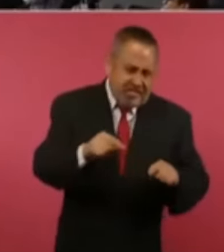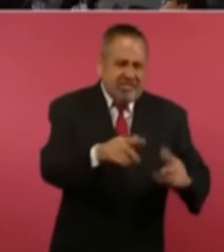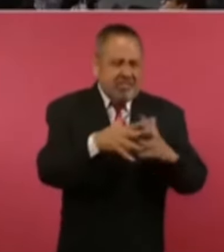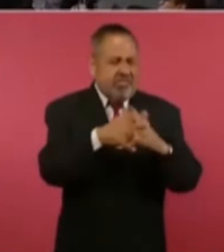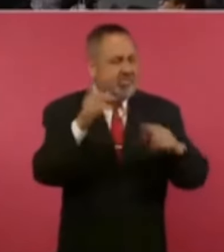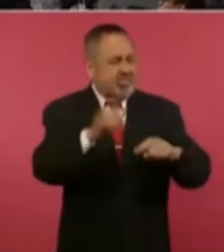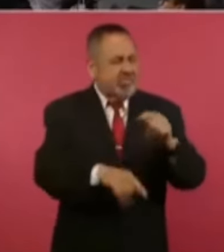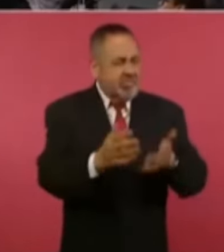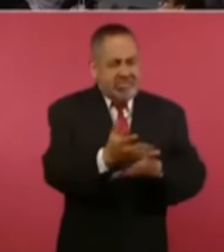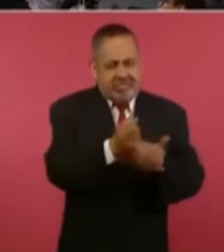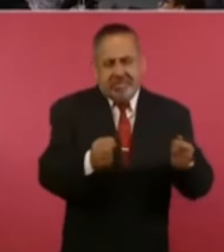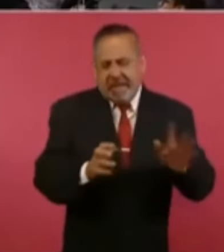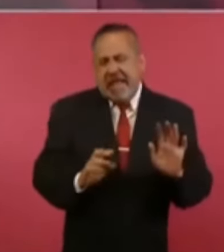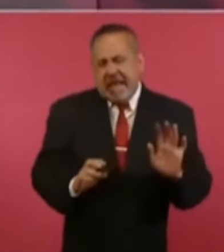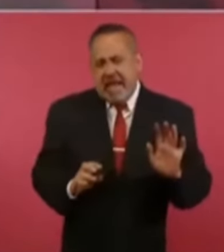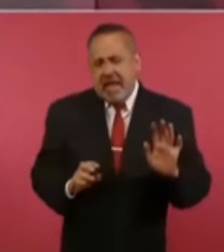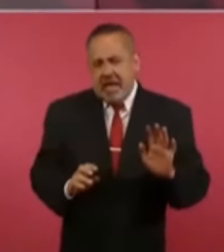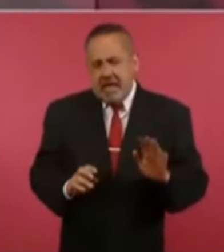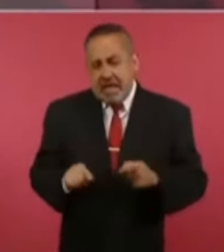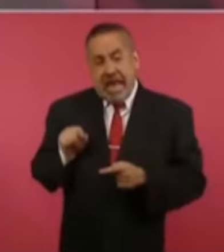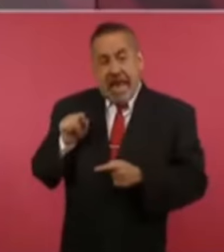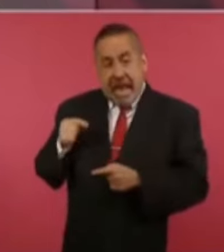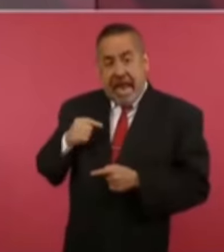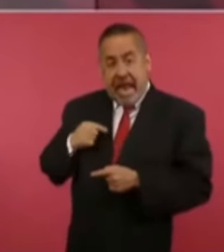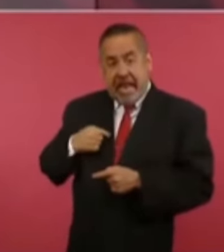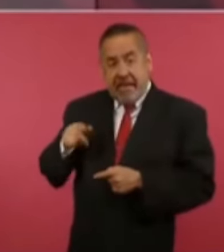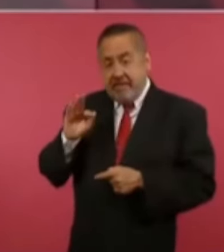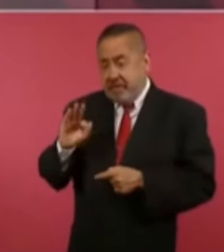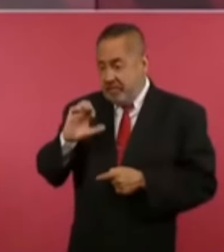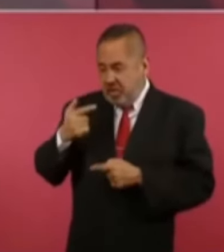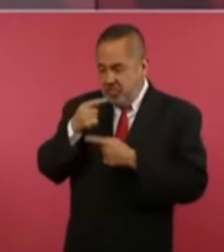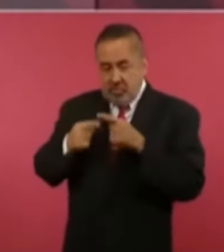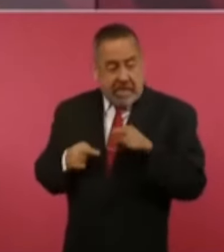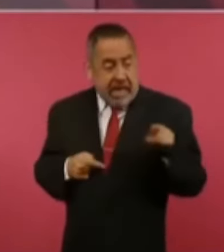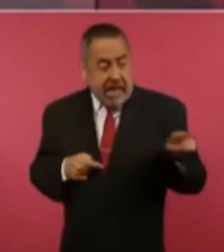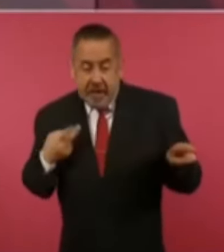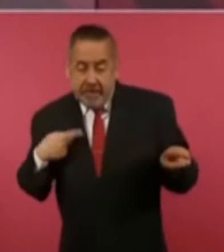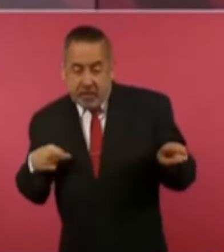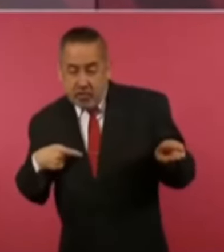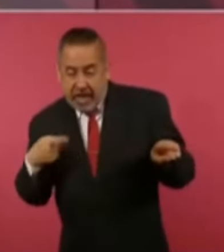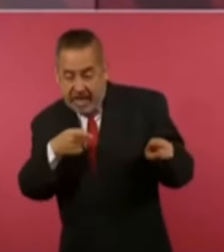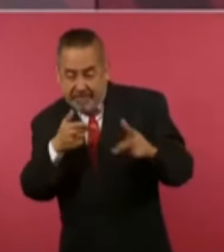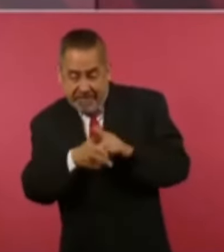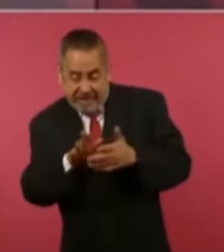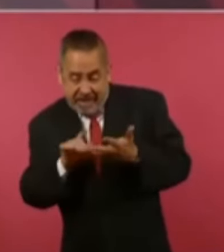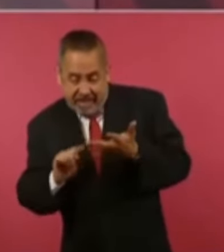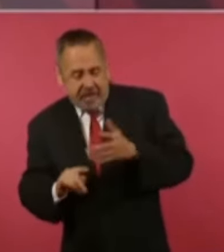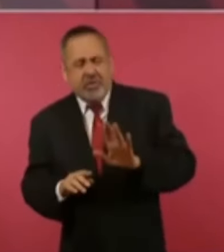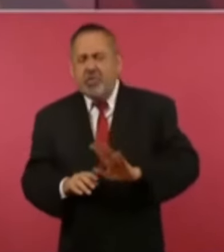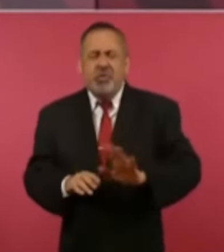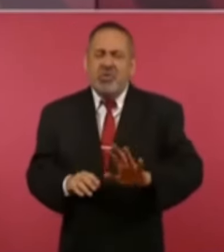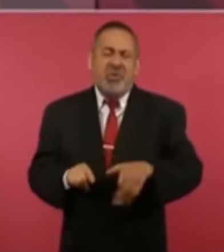lo llevan a cabo, ¿no? Así y así y así. Uh-huh. O contra esta persona. No.